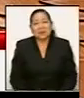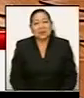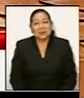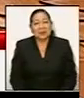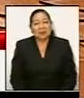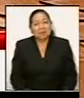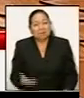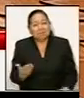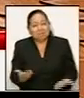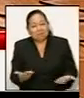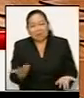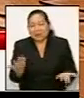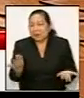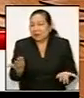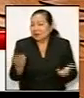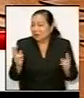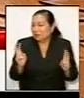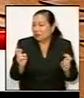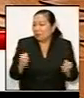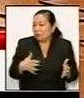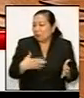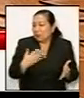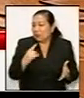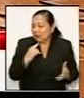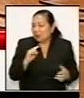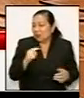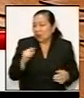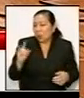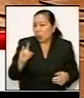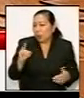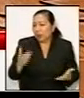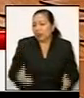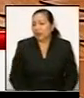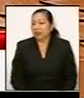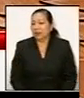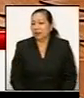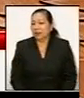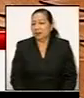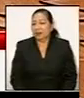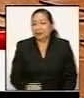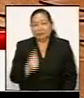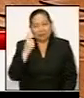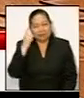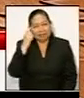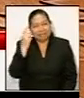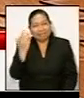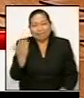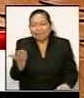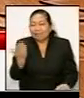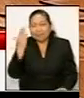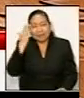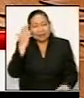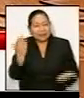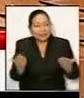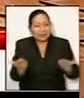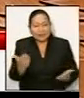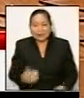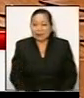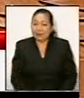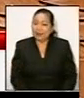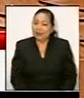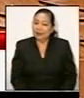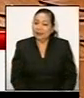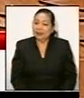aquí tras aquel íntima artículo podría ser útil pensar un poco contarles un poco